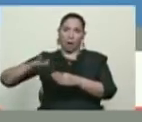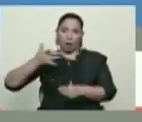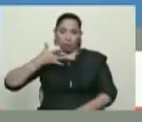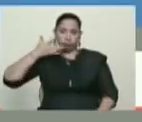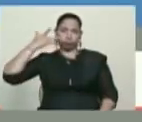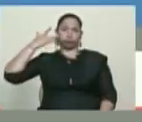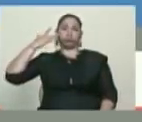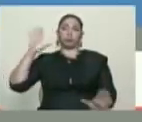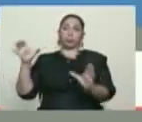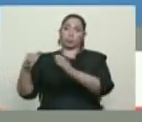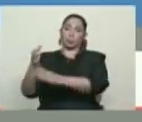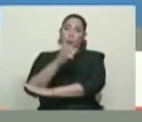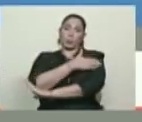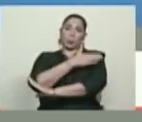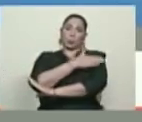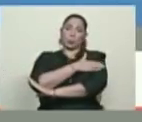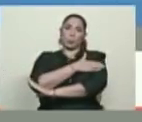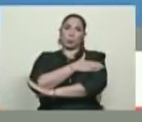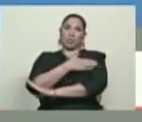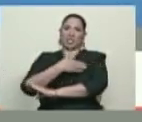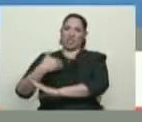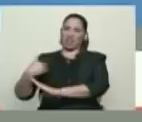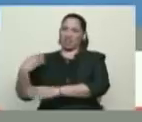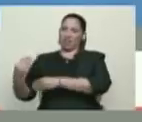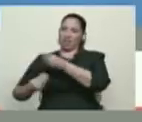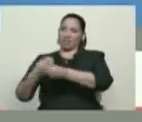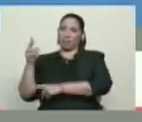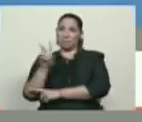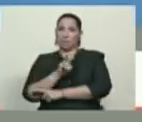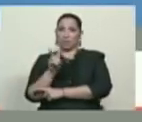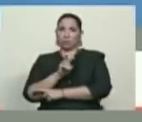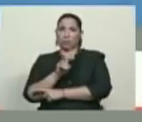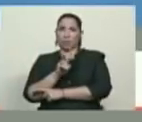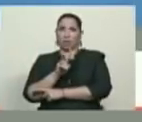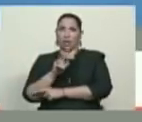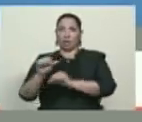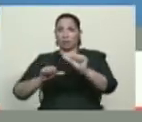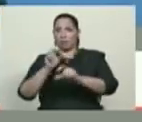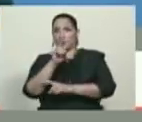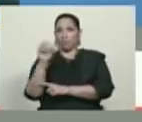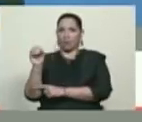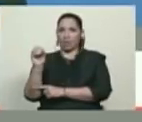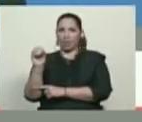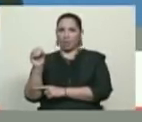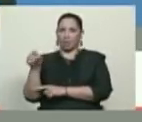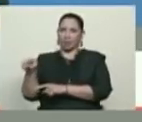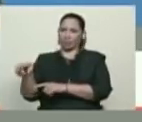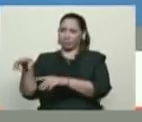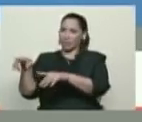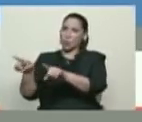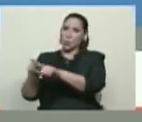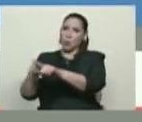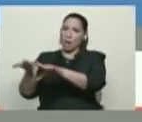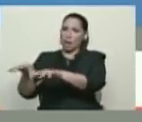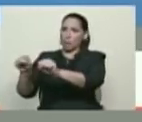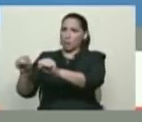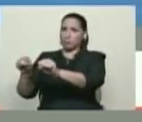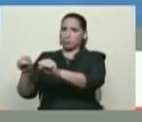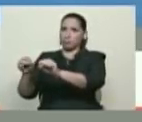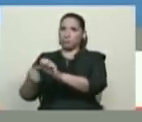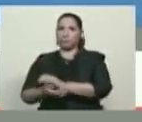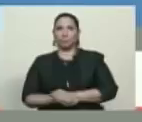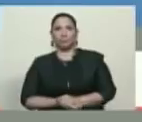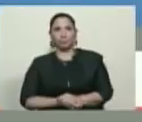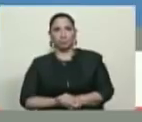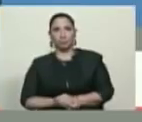burguesa, entreguista, que estaba generando de Venezuela en el siglo XX una neocolonia estadounidense.